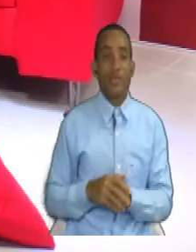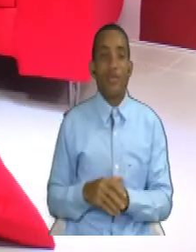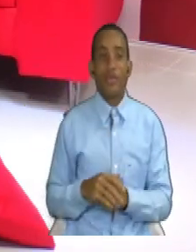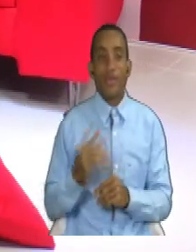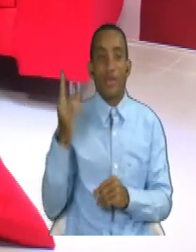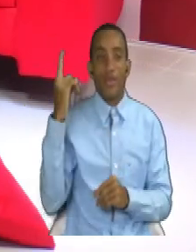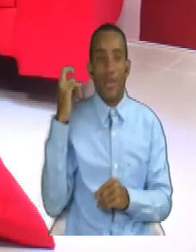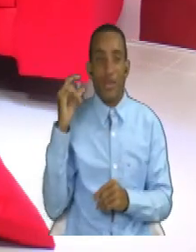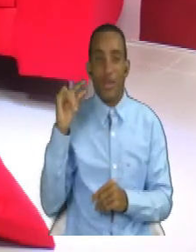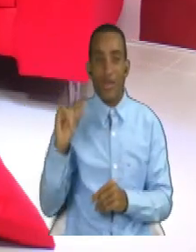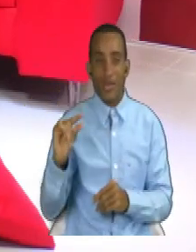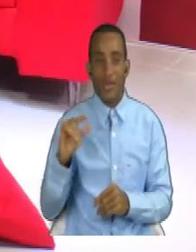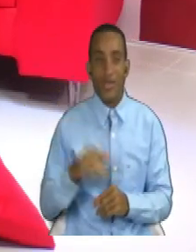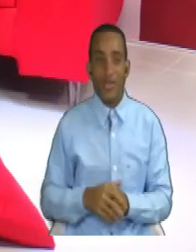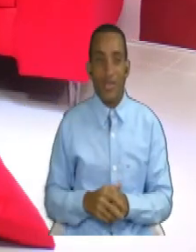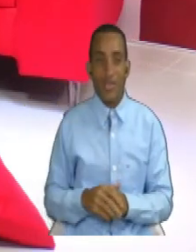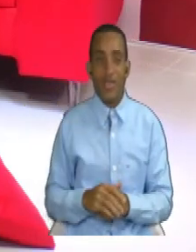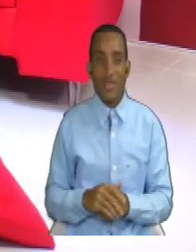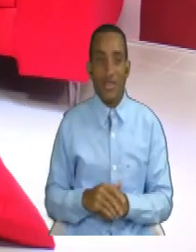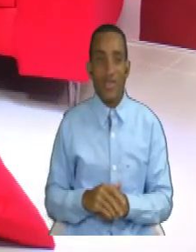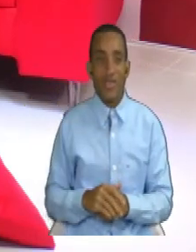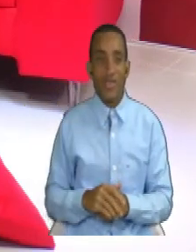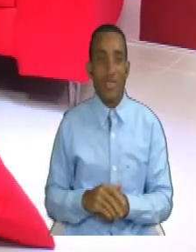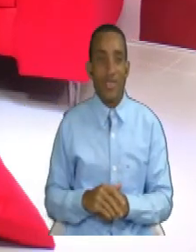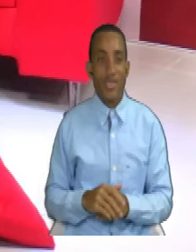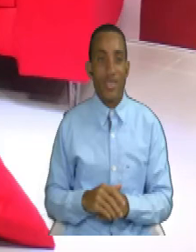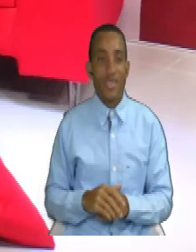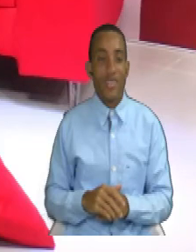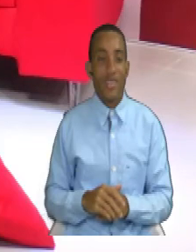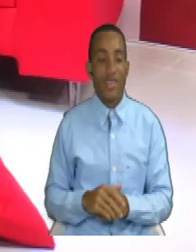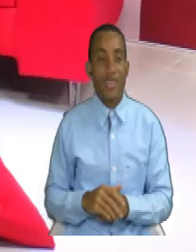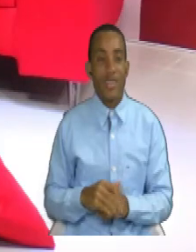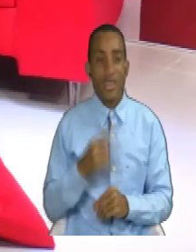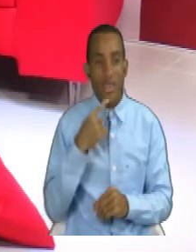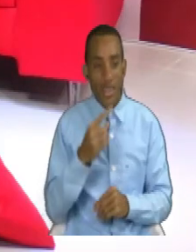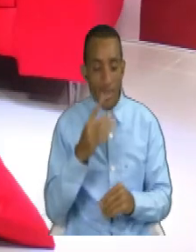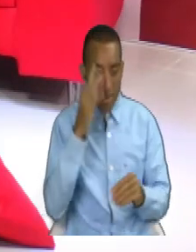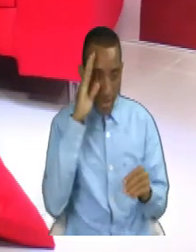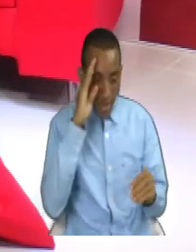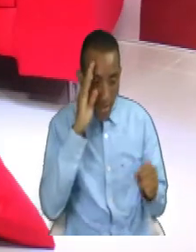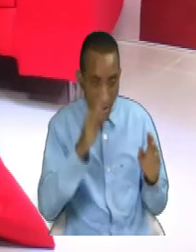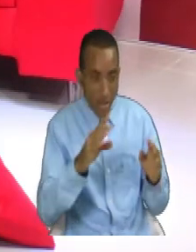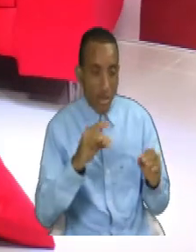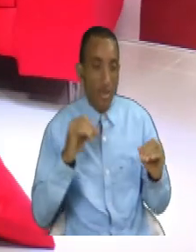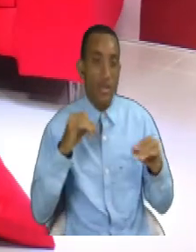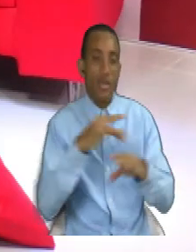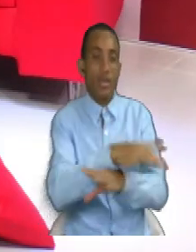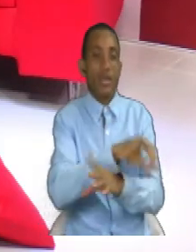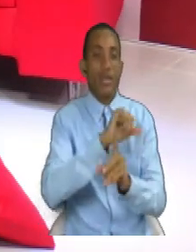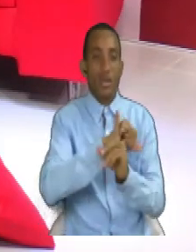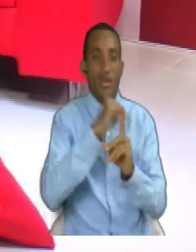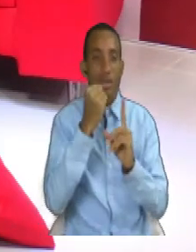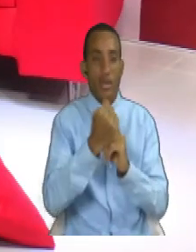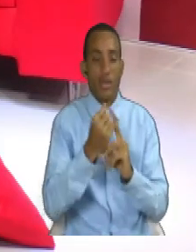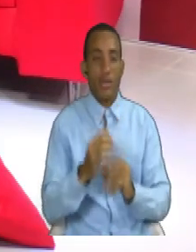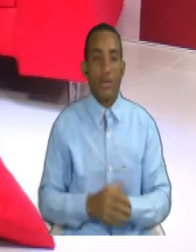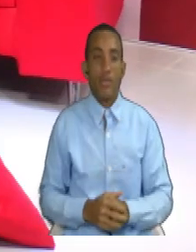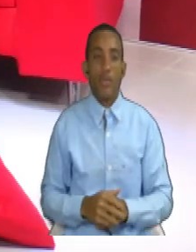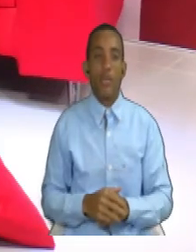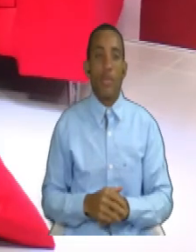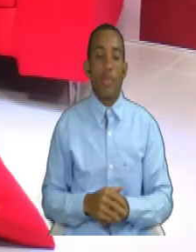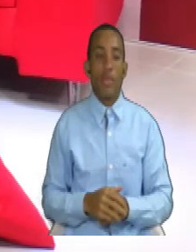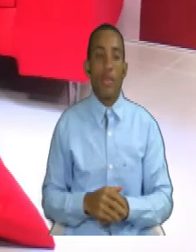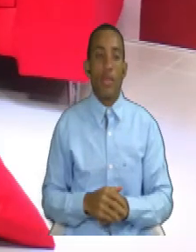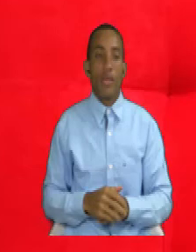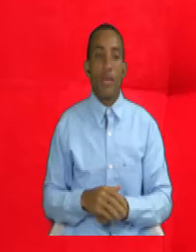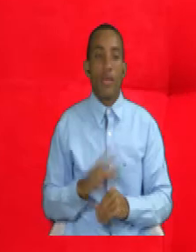Claro. Falta poquito. Vamos a... Oye, y que estén pendientes en las redes sociales porque tú vas a estar reganando. Claro, claro, en las redes sociales